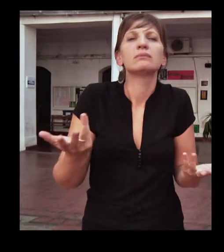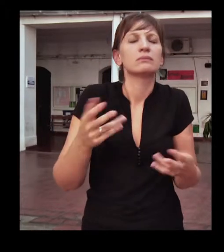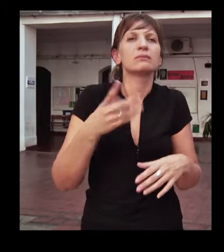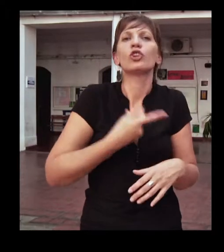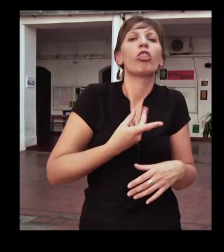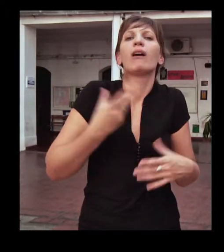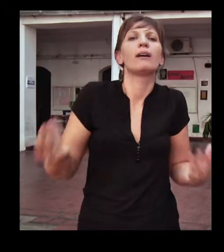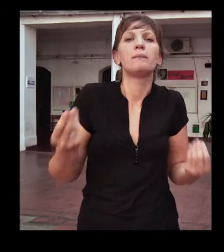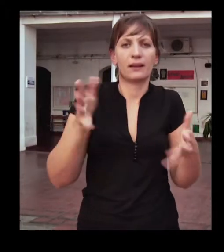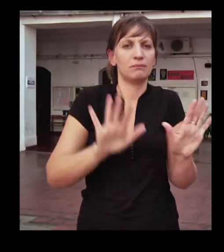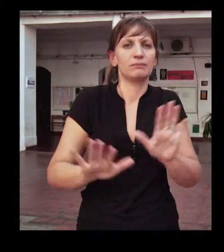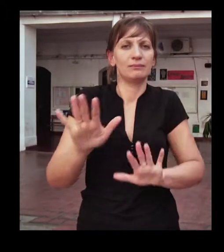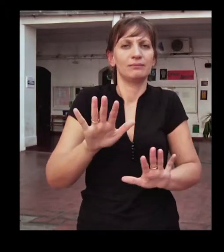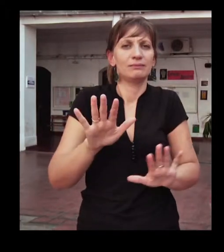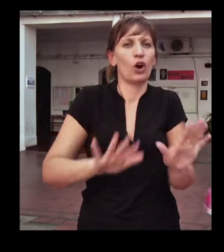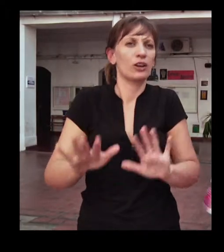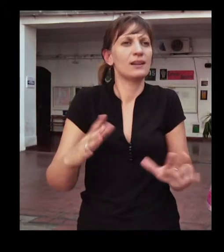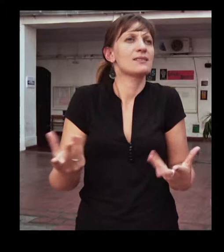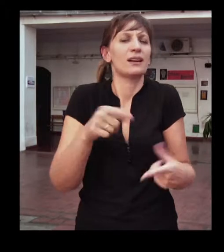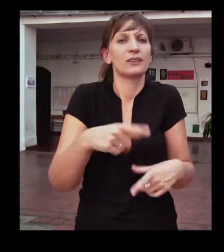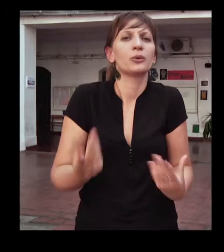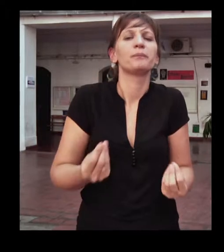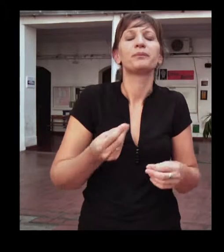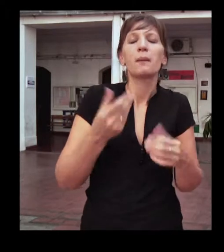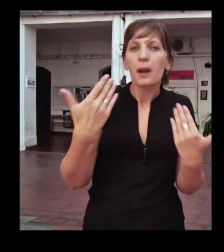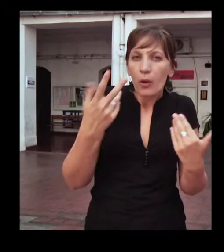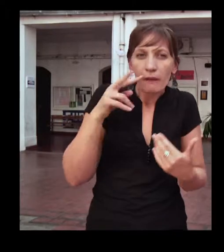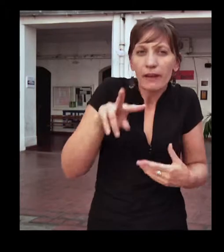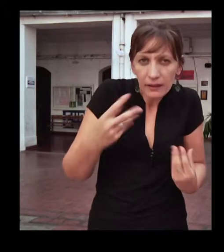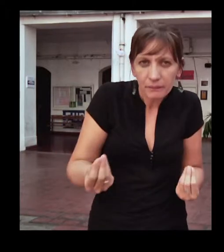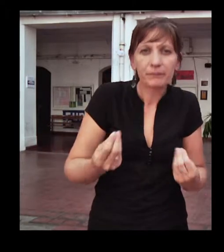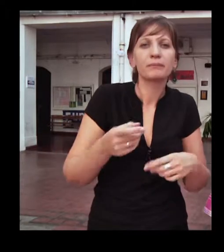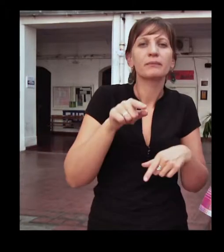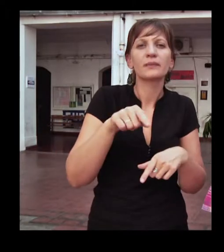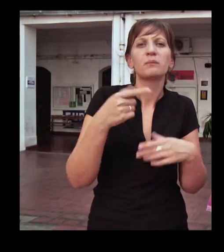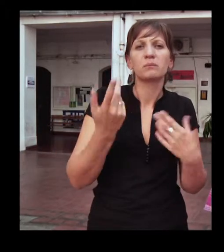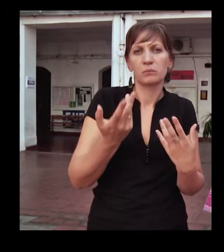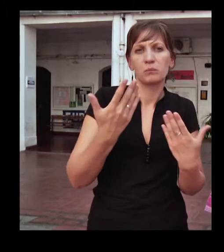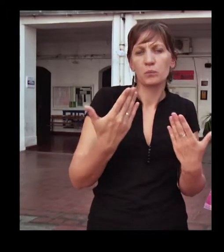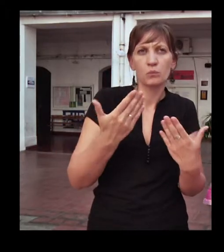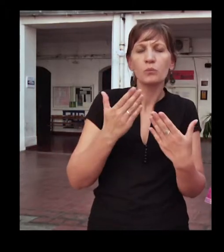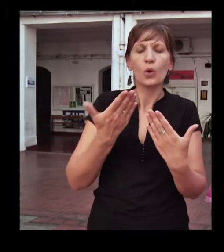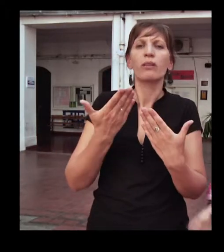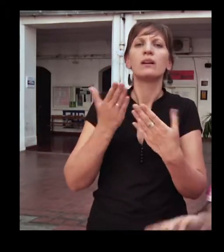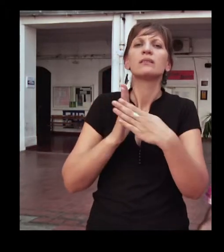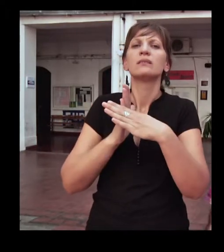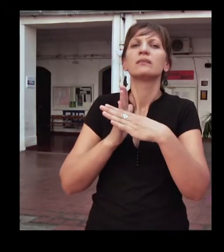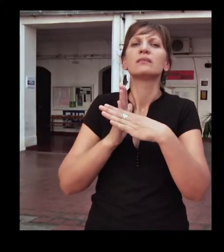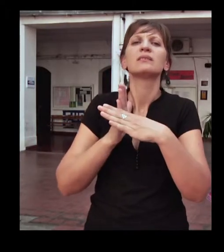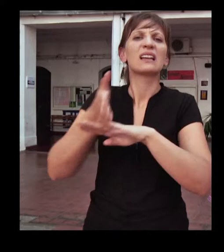identidades porque el nombre se llama identidades qué lengua de señas nuestras así serie identidades